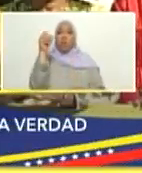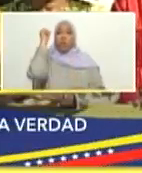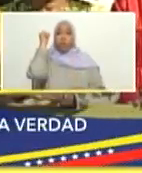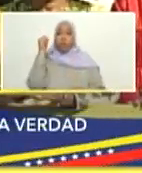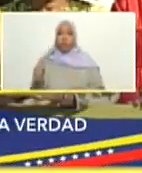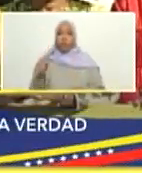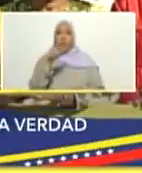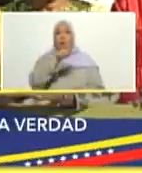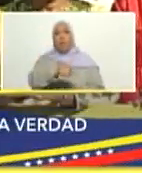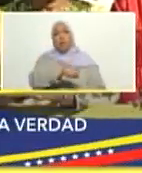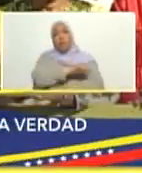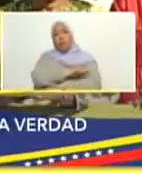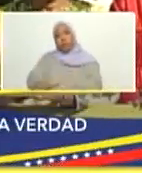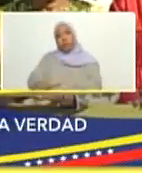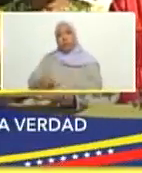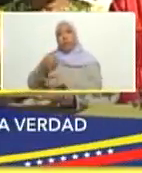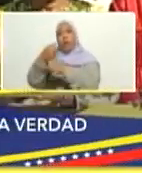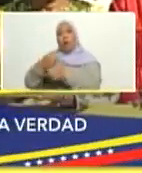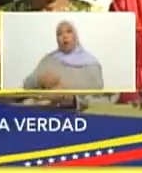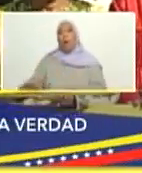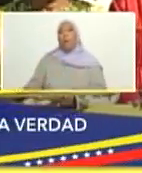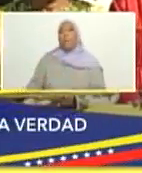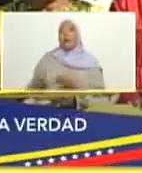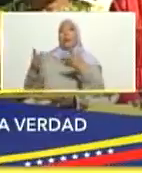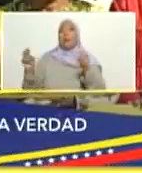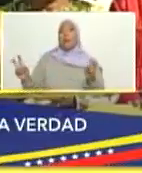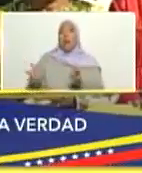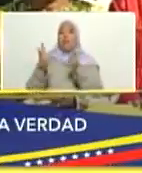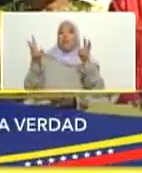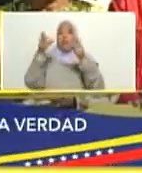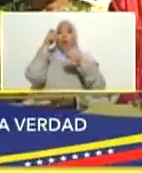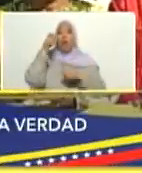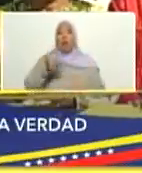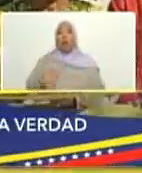65 años de la esperanza y la victoria del pueblo,